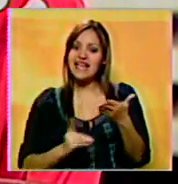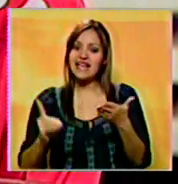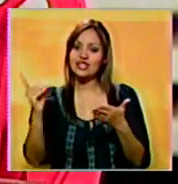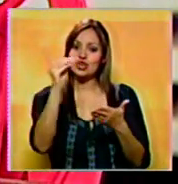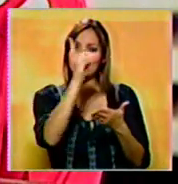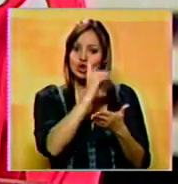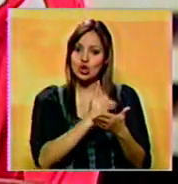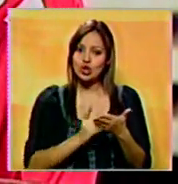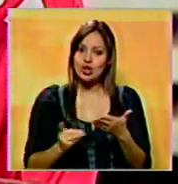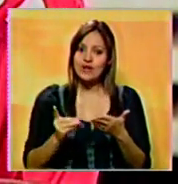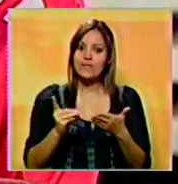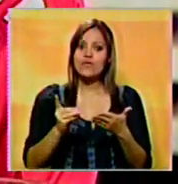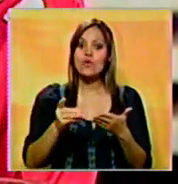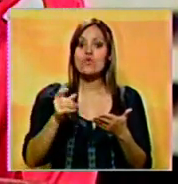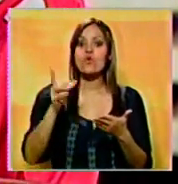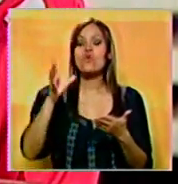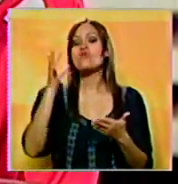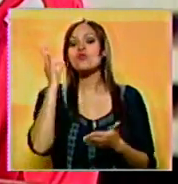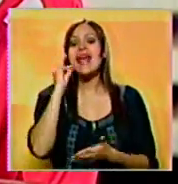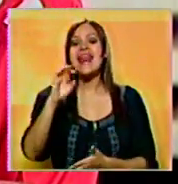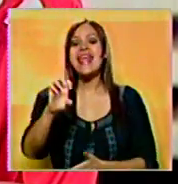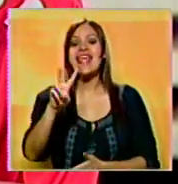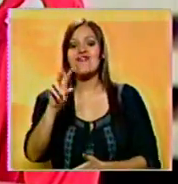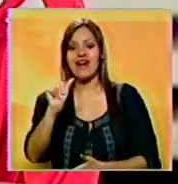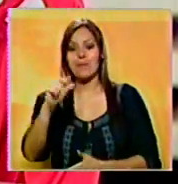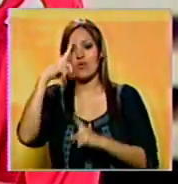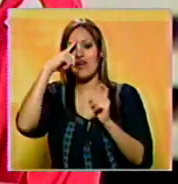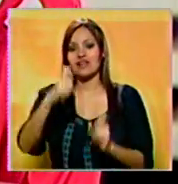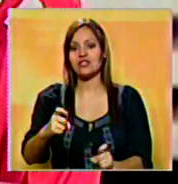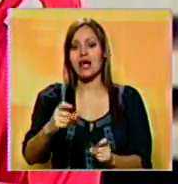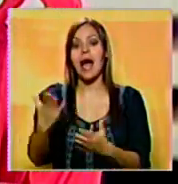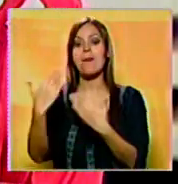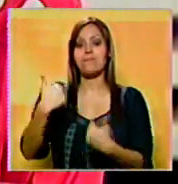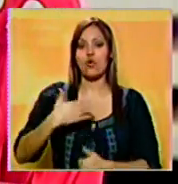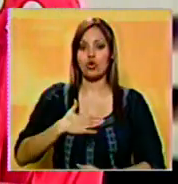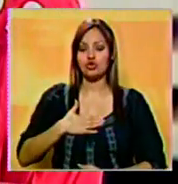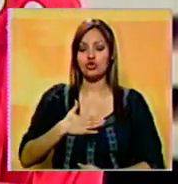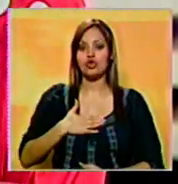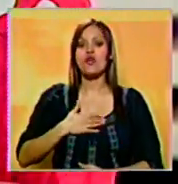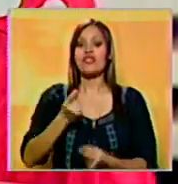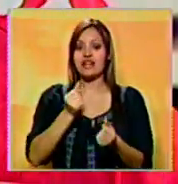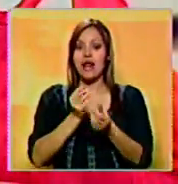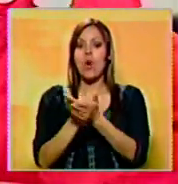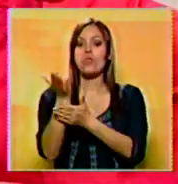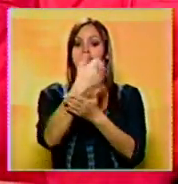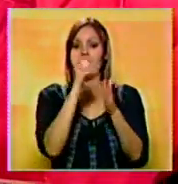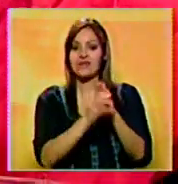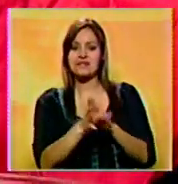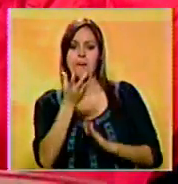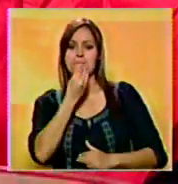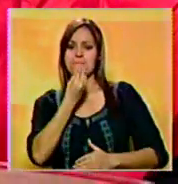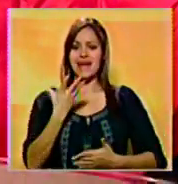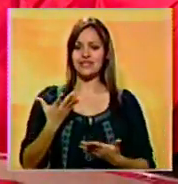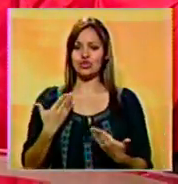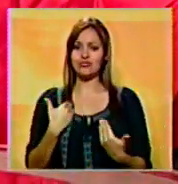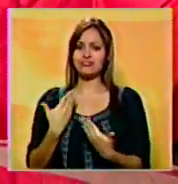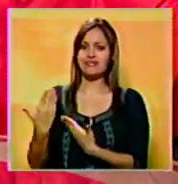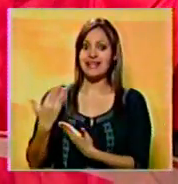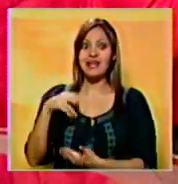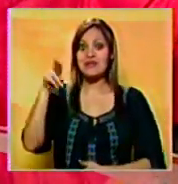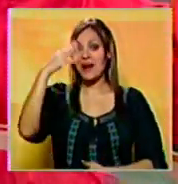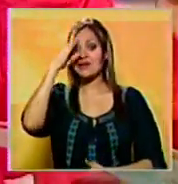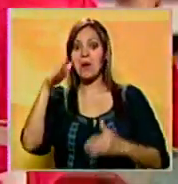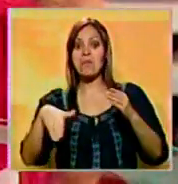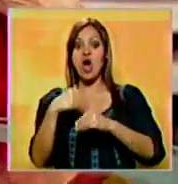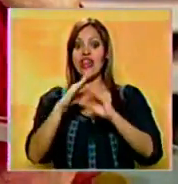una especialista, Eva Linky, que nos apoya para nuestra recaudación, y mira qué belleza. ¿Nunca te imaginaste que ibas a ser